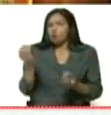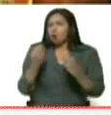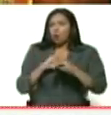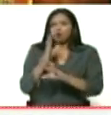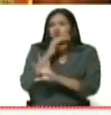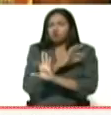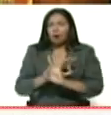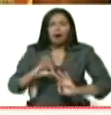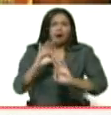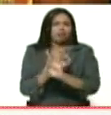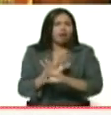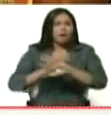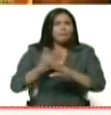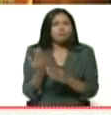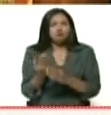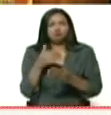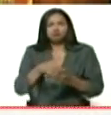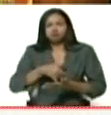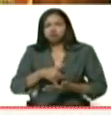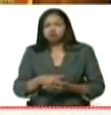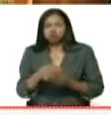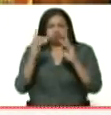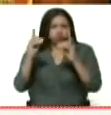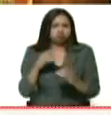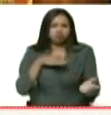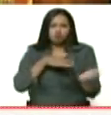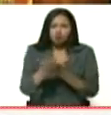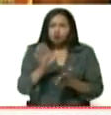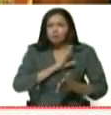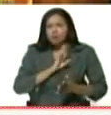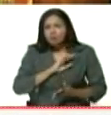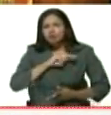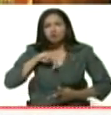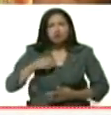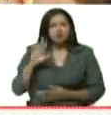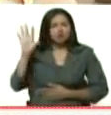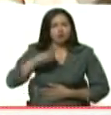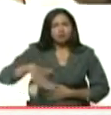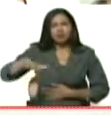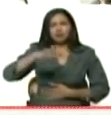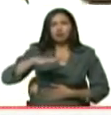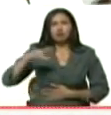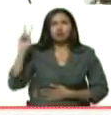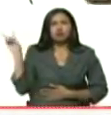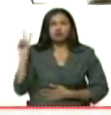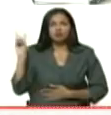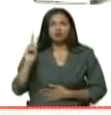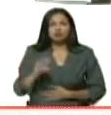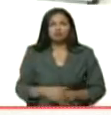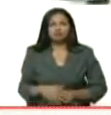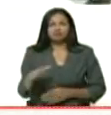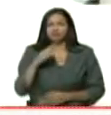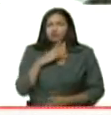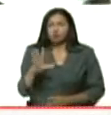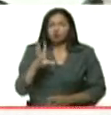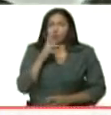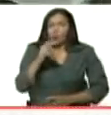diálogo por la dignidad, por la soberanía de nuestro territorio. Es inaceptable.